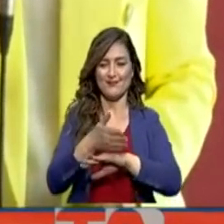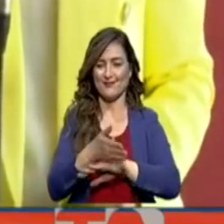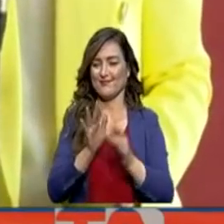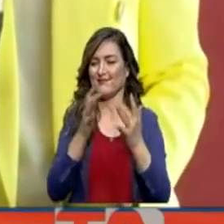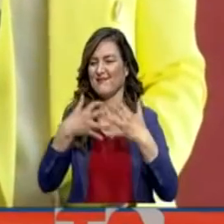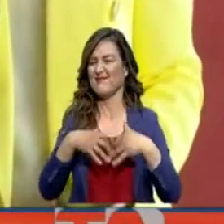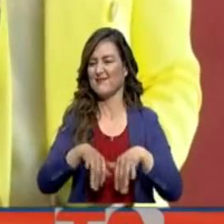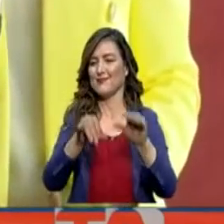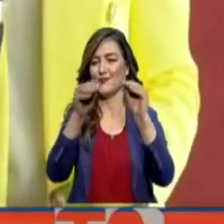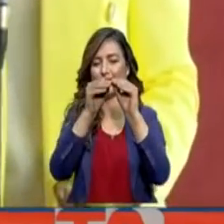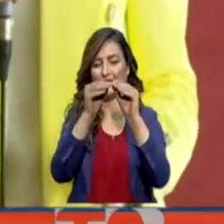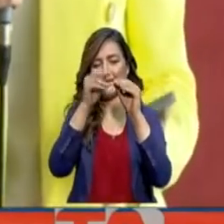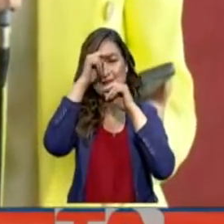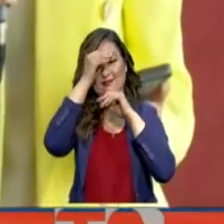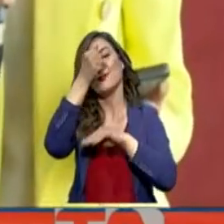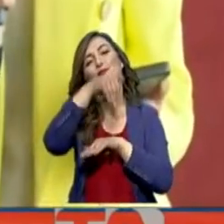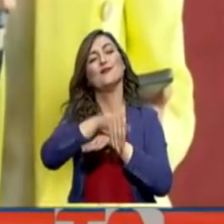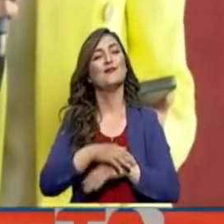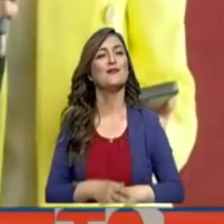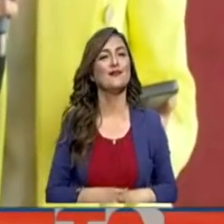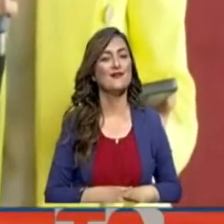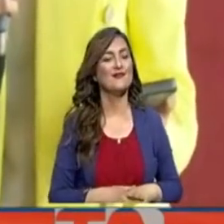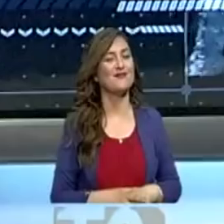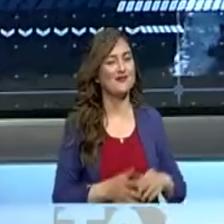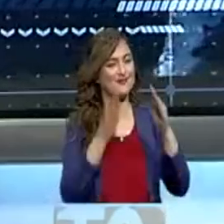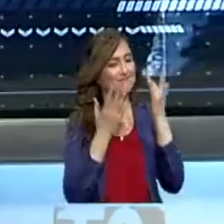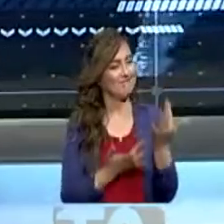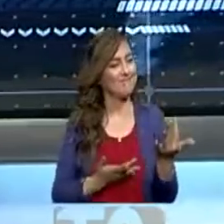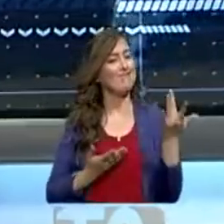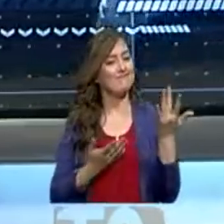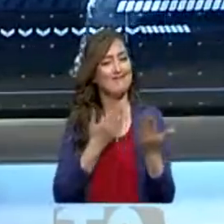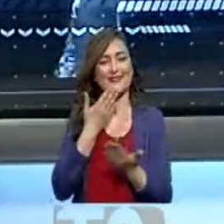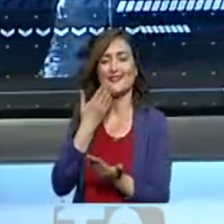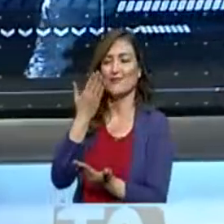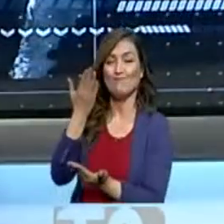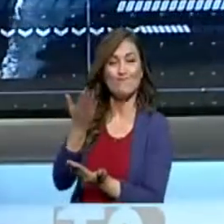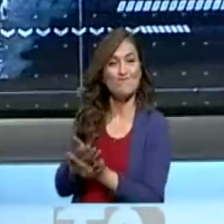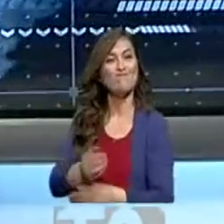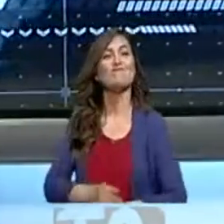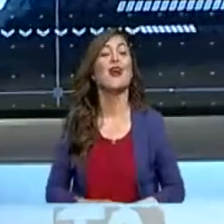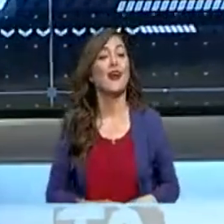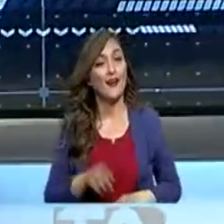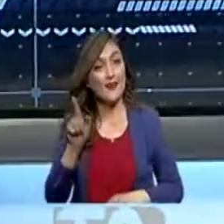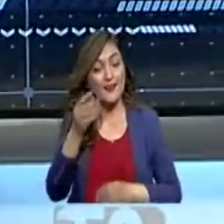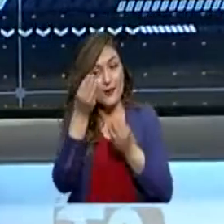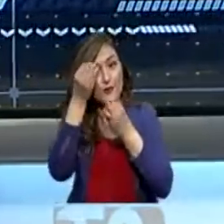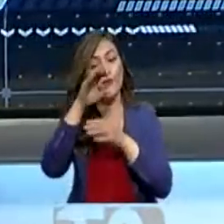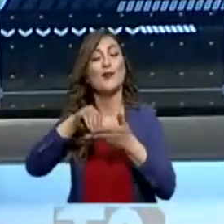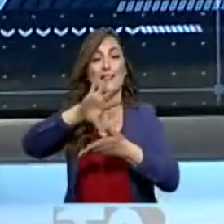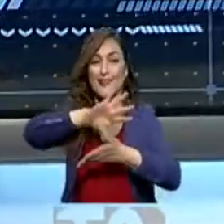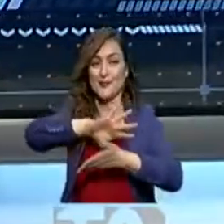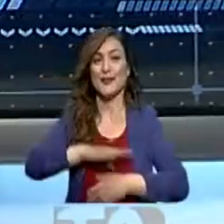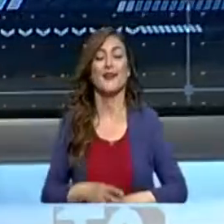Regresamos contigo, Marisabel, que tienes más noticias. Muy buenas tardes. Nos quedamos pendientes entonces, Andrea. Muchísimas gracias por tu informe desde la